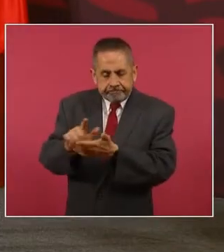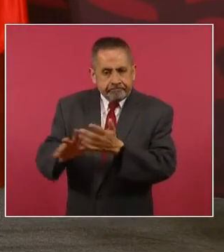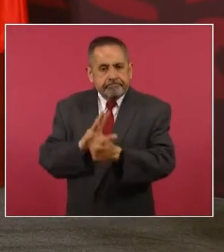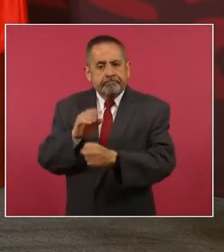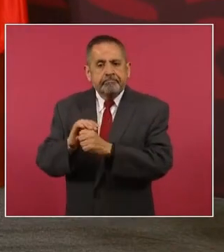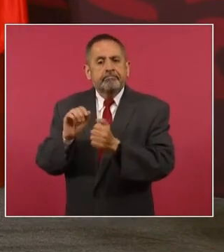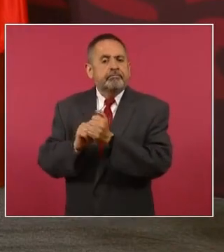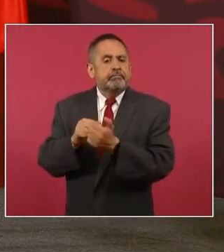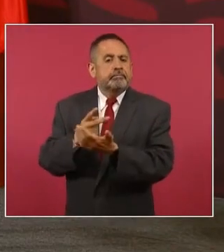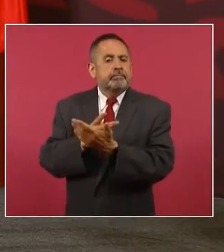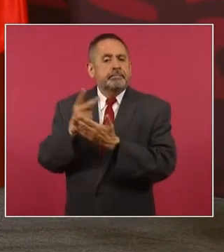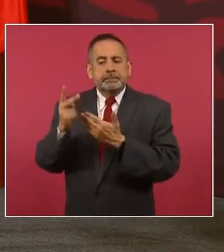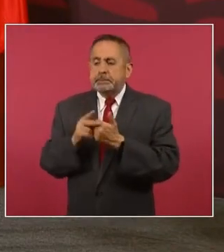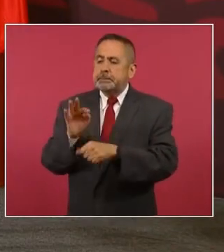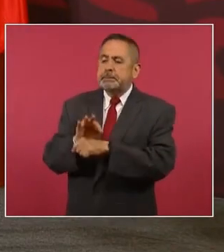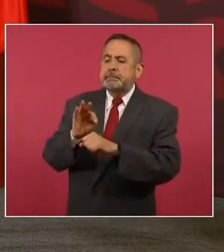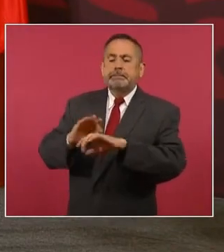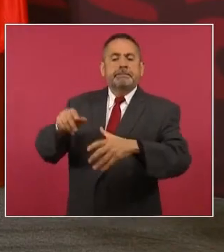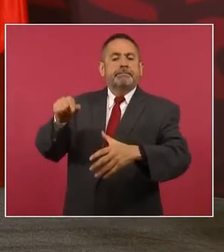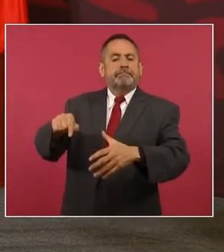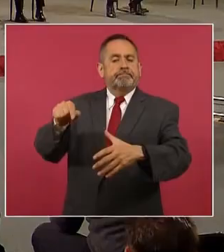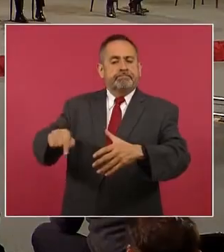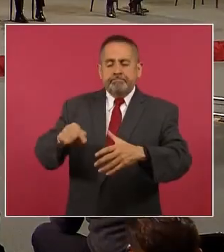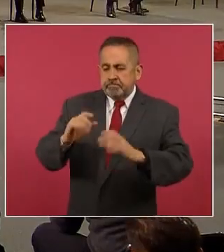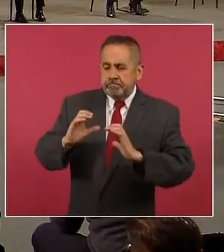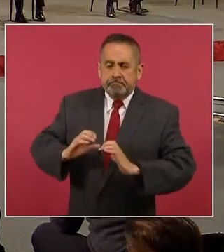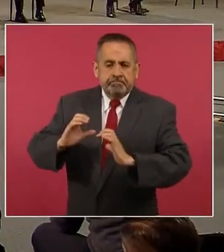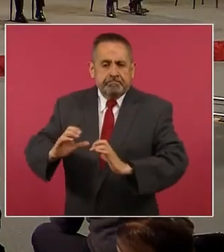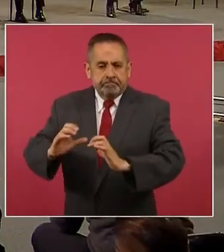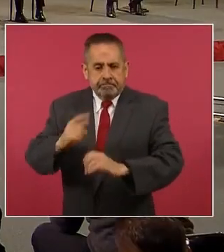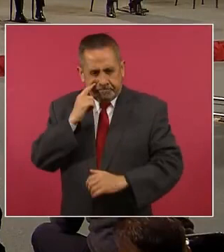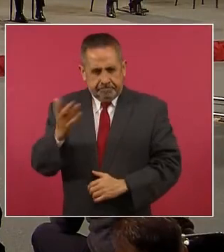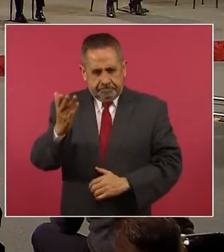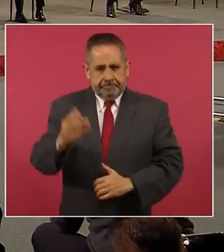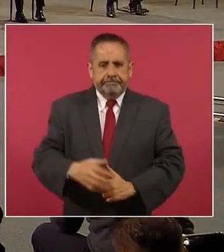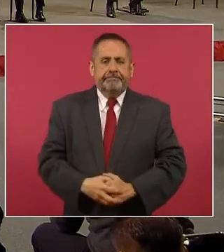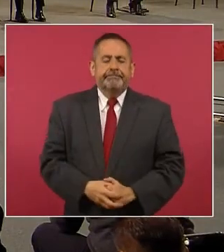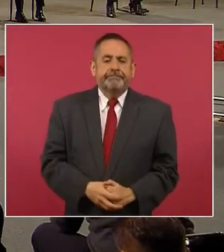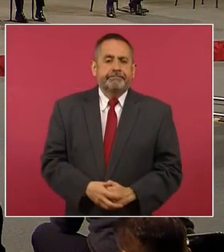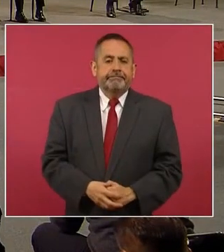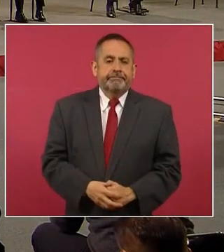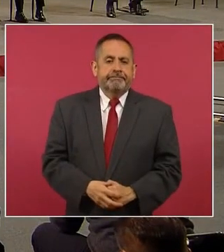al programa de mejoramiento de zonas arqueológicas. Adelante.